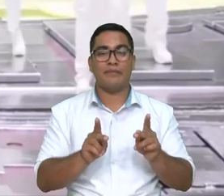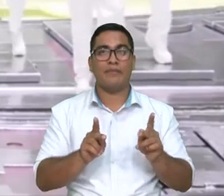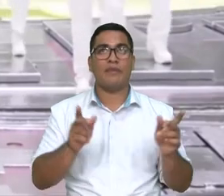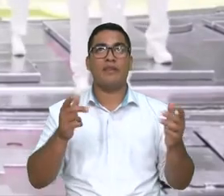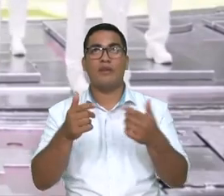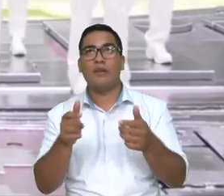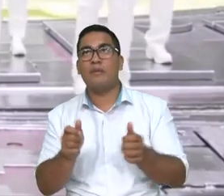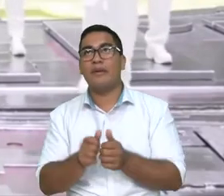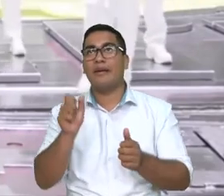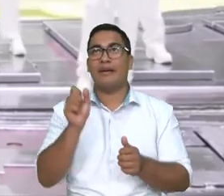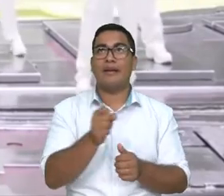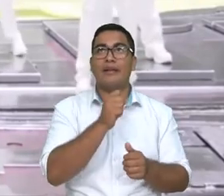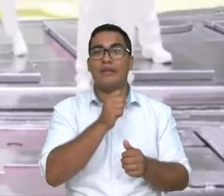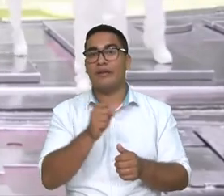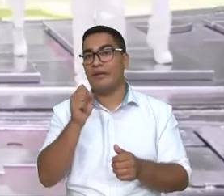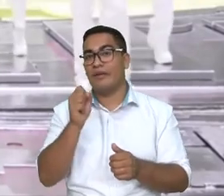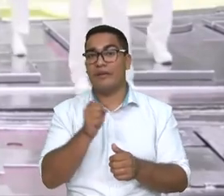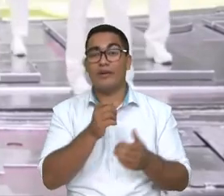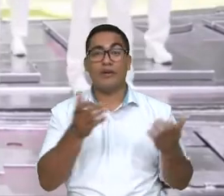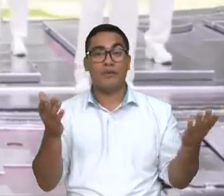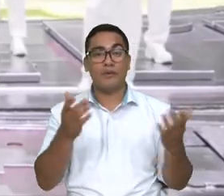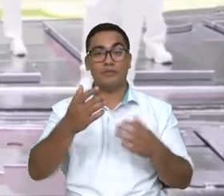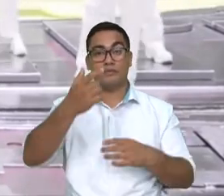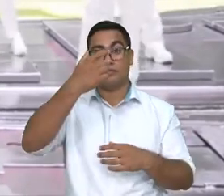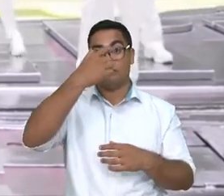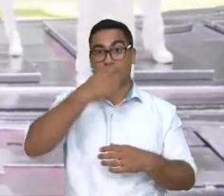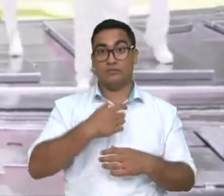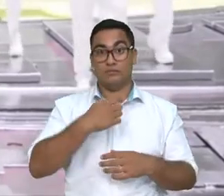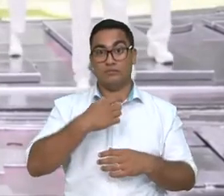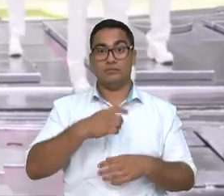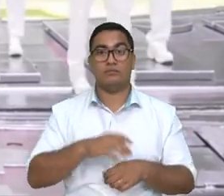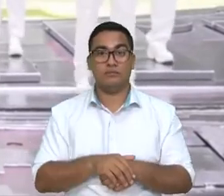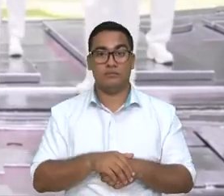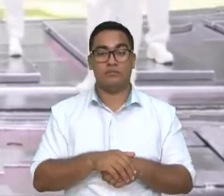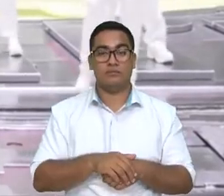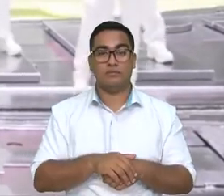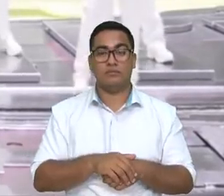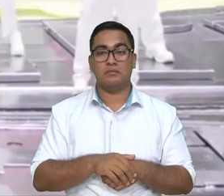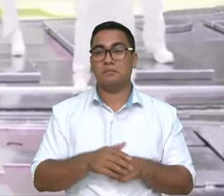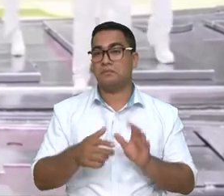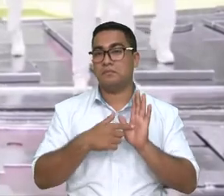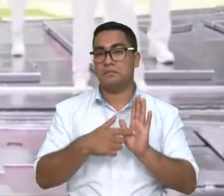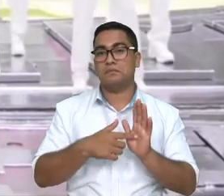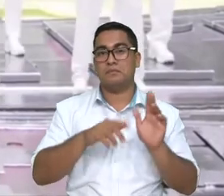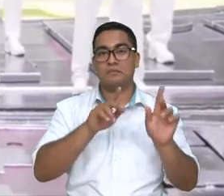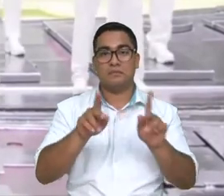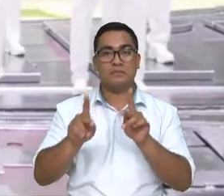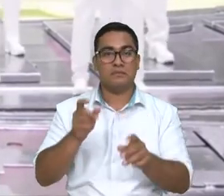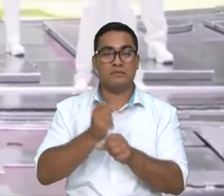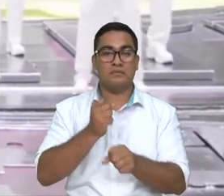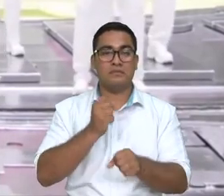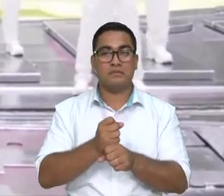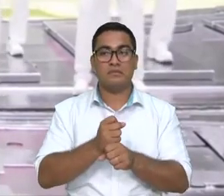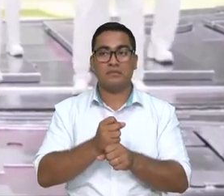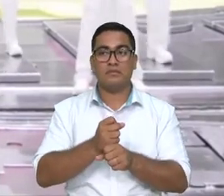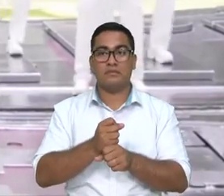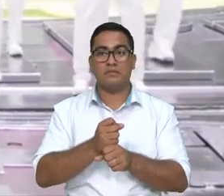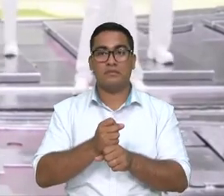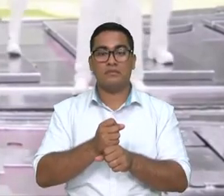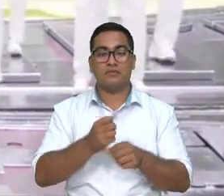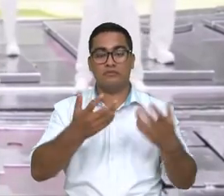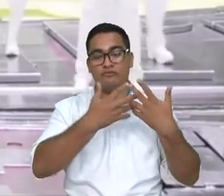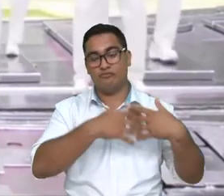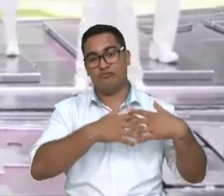coreografía mientras mantienen una expresión seria en la cara. En este caso, trabajadores de una planta nuclear ubicada en la ciudad de